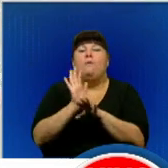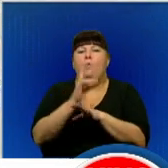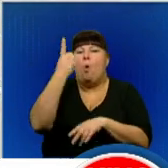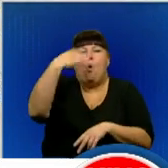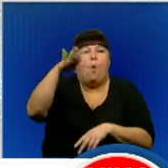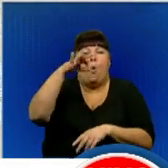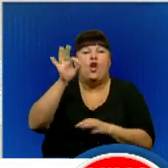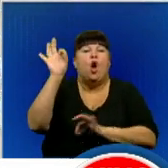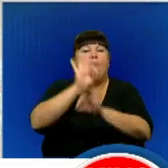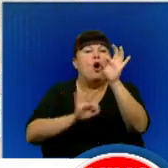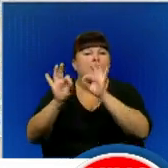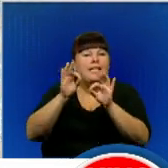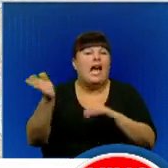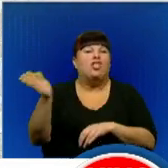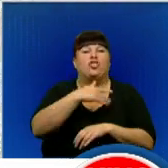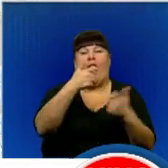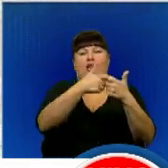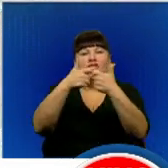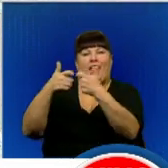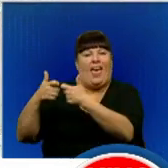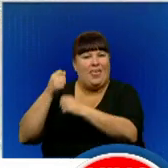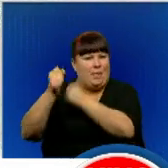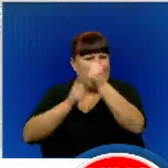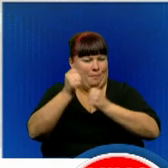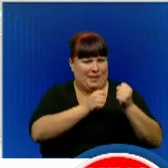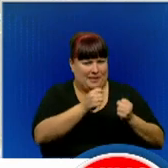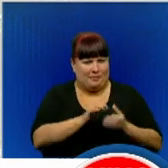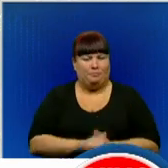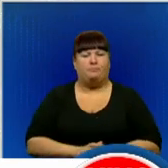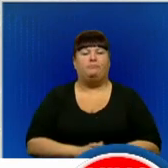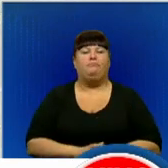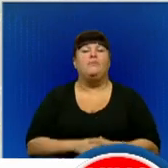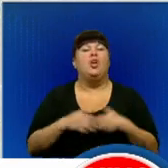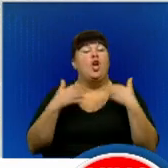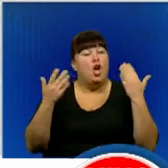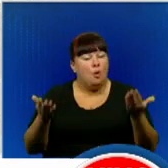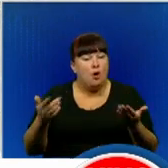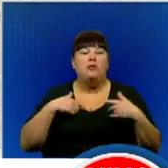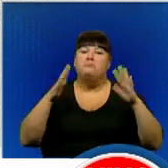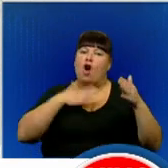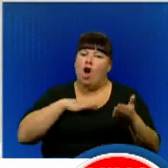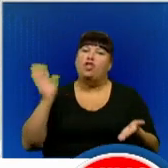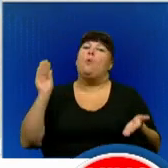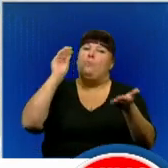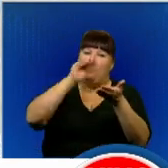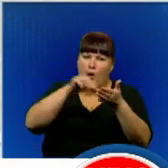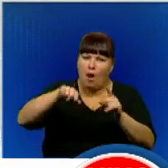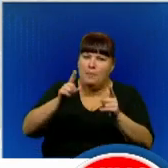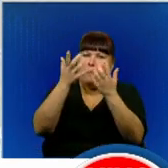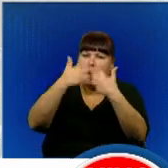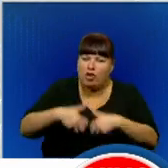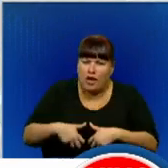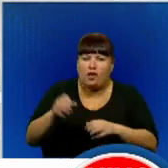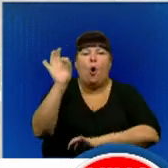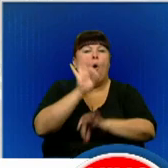única alícuota para todas las sociedades de capital por este motivo celebro la incorporación en este proyecto de